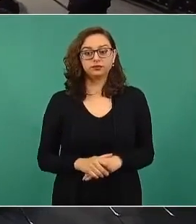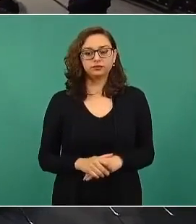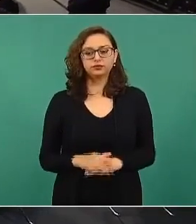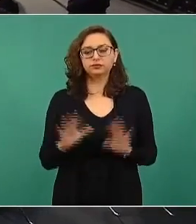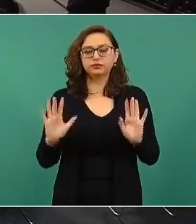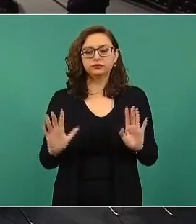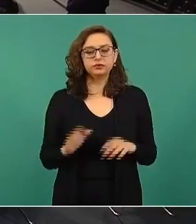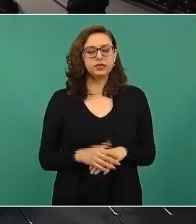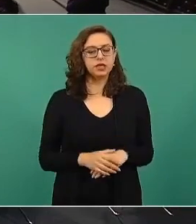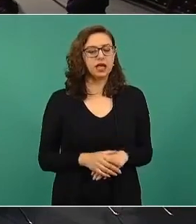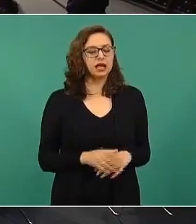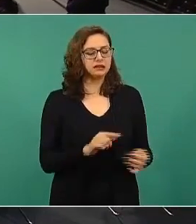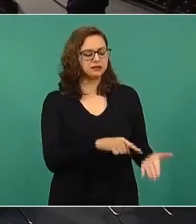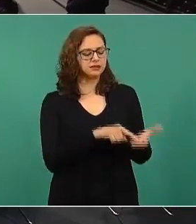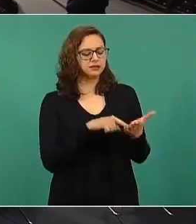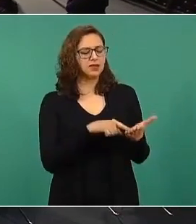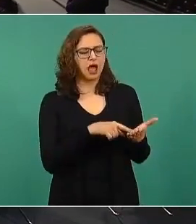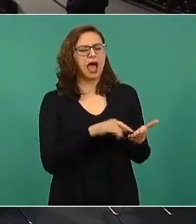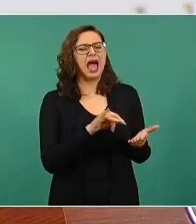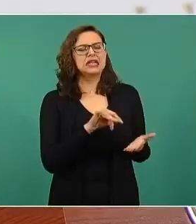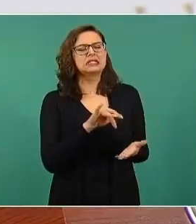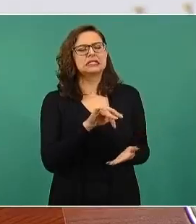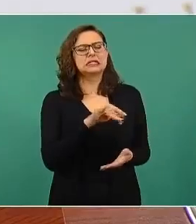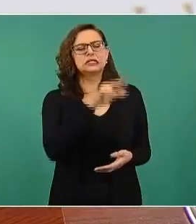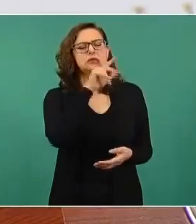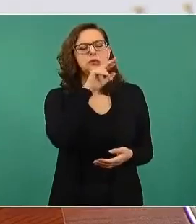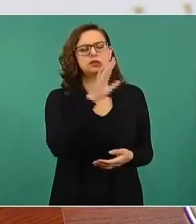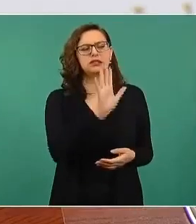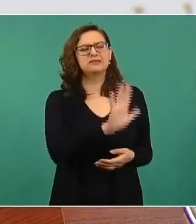mira, no te metas en eso,